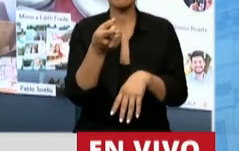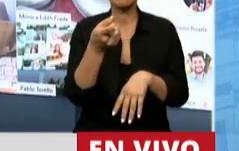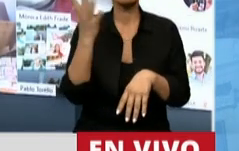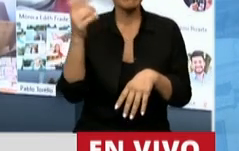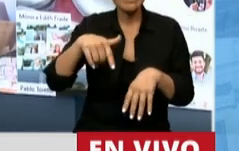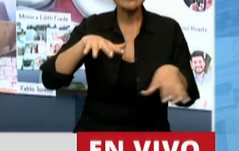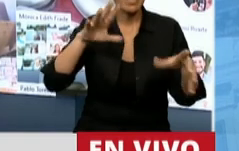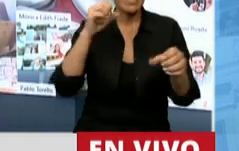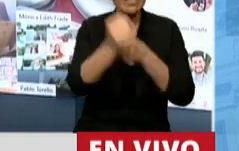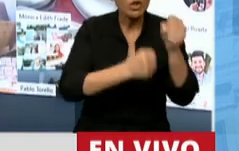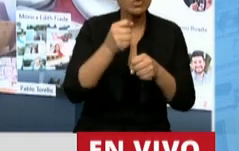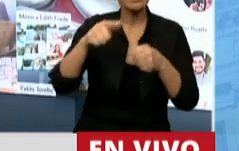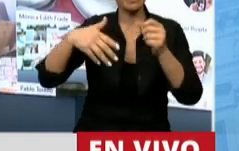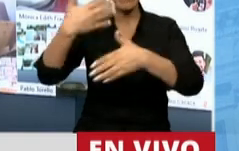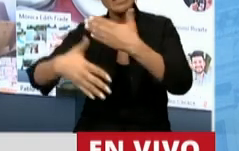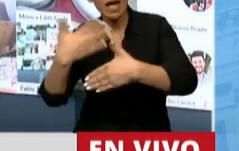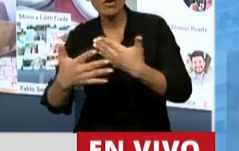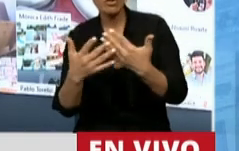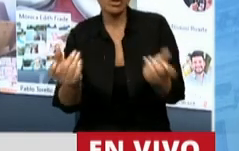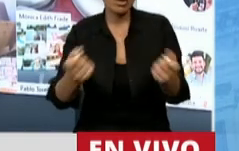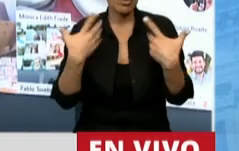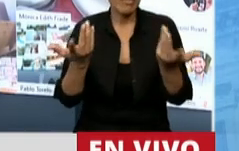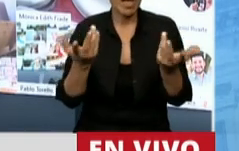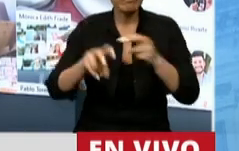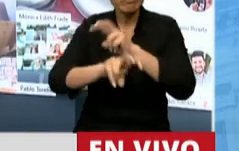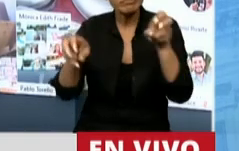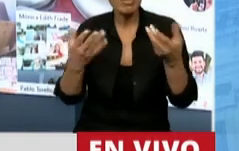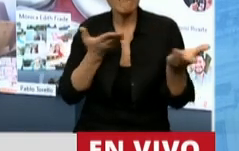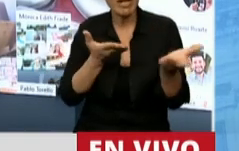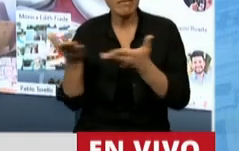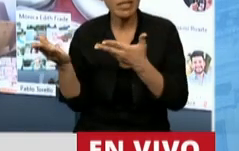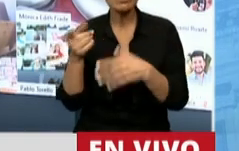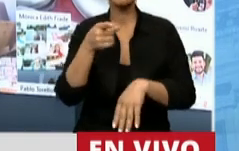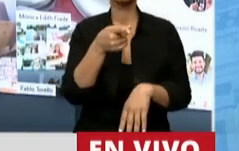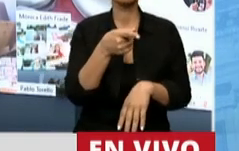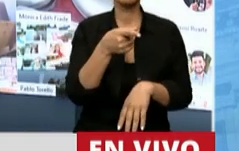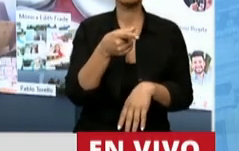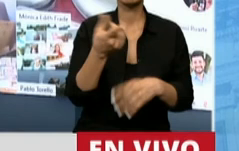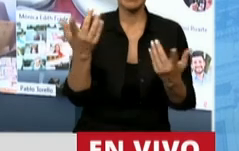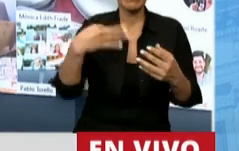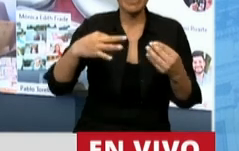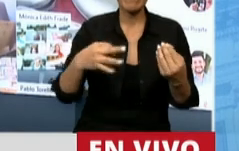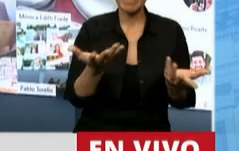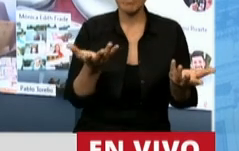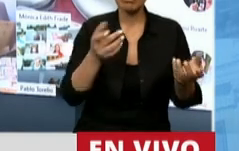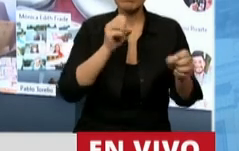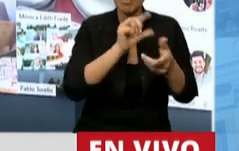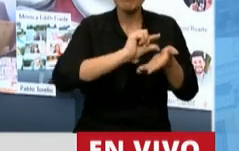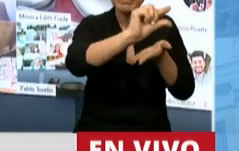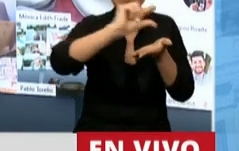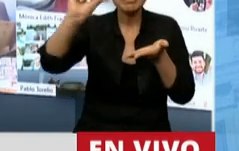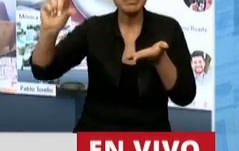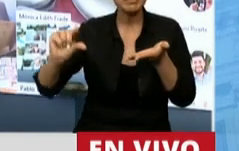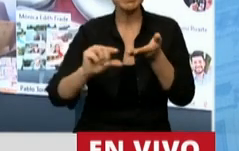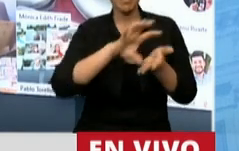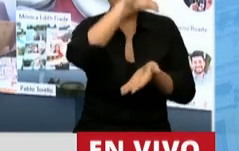esta actividad, este desarrollo nos va a dar muchos beneficios y debemos distribuirlos social y